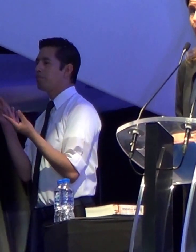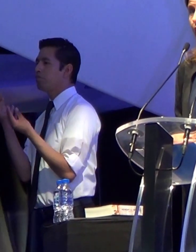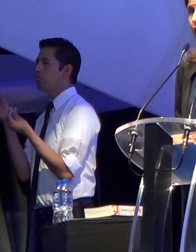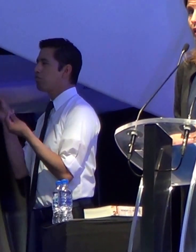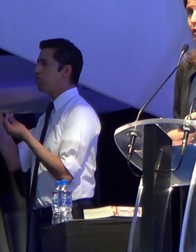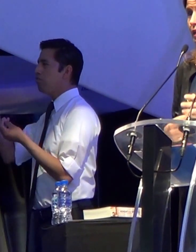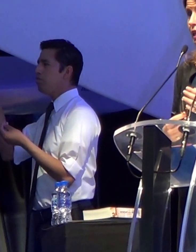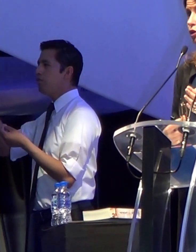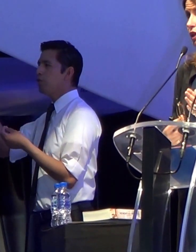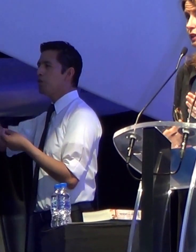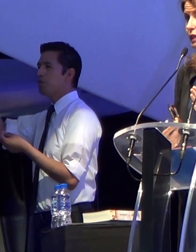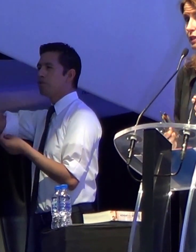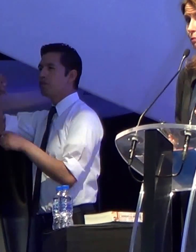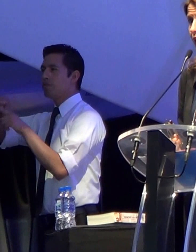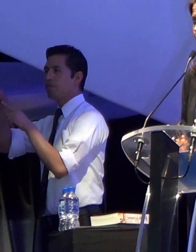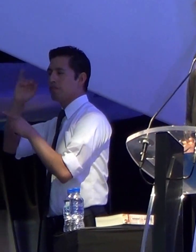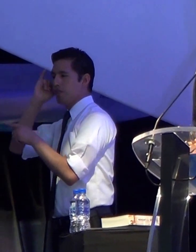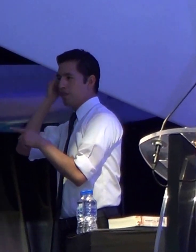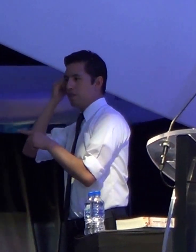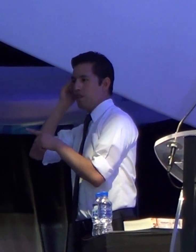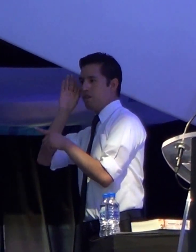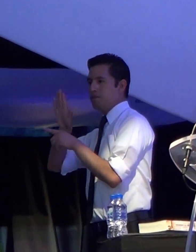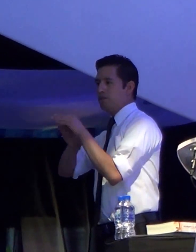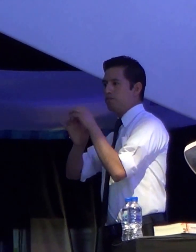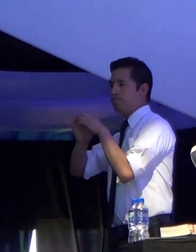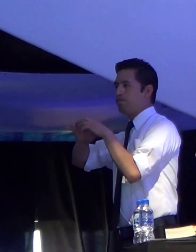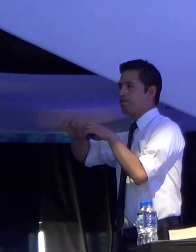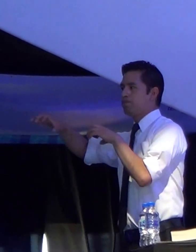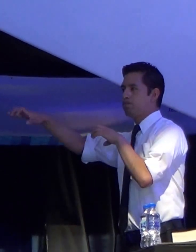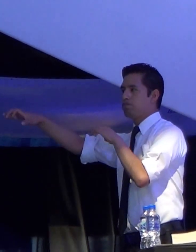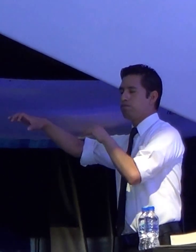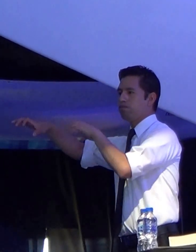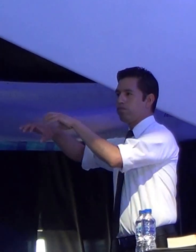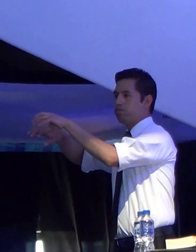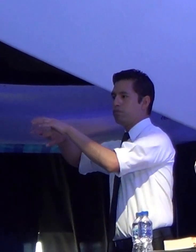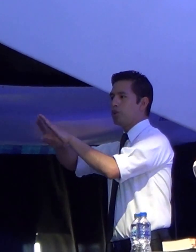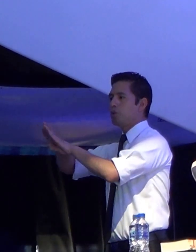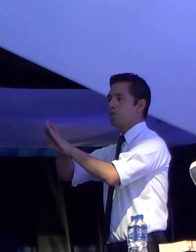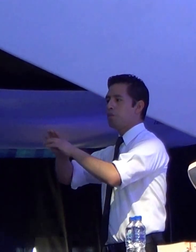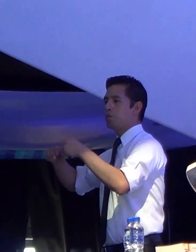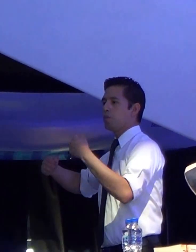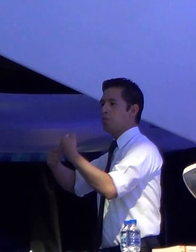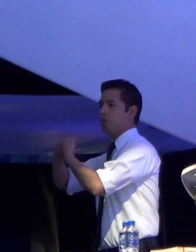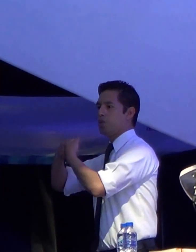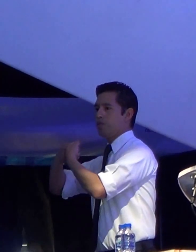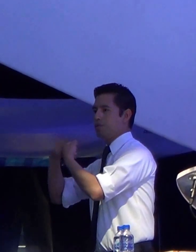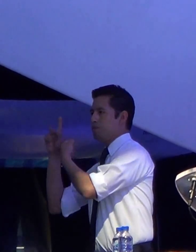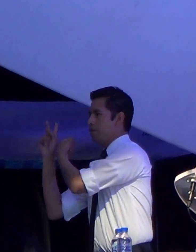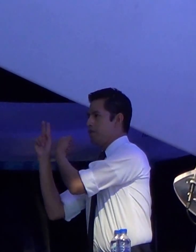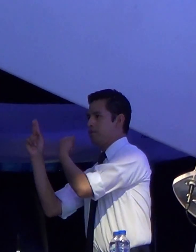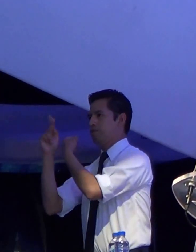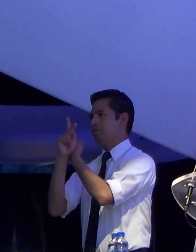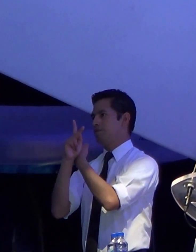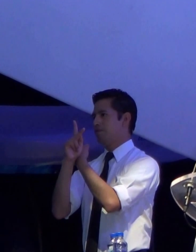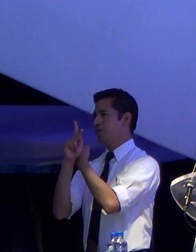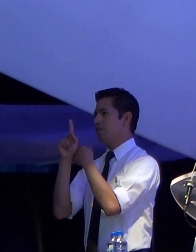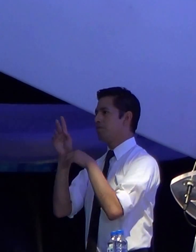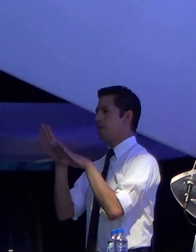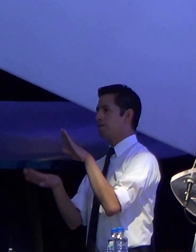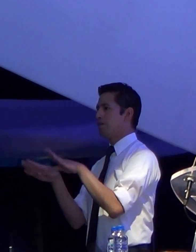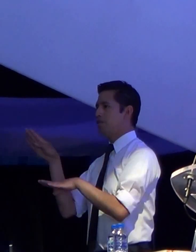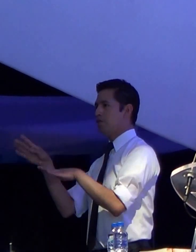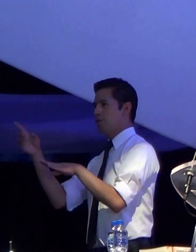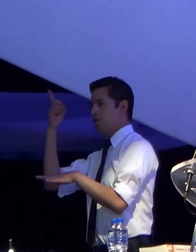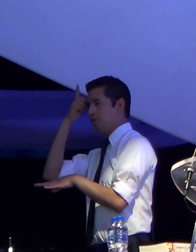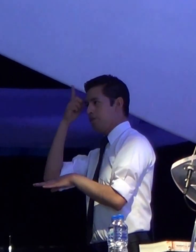indígenas que están hoy en día separadas por dos países, por las fronteras políticas. ¿Qué significa? Que el patrimonio documental y